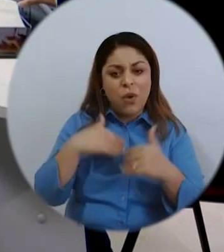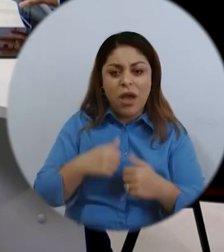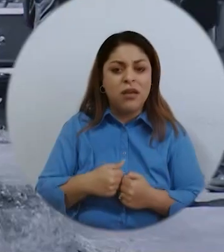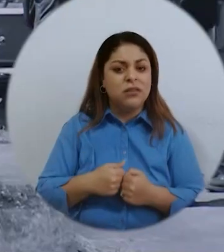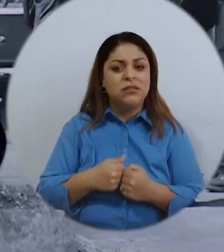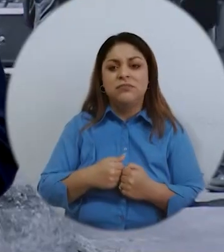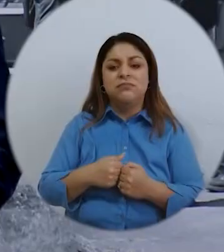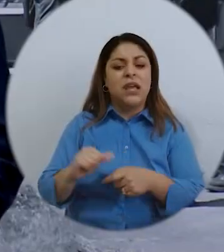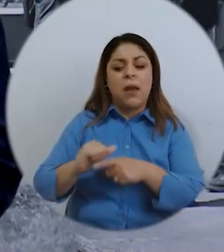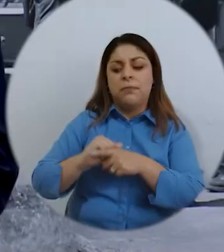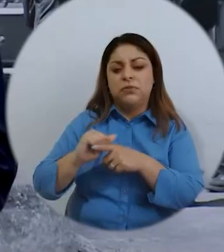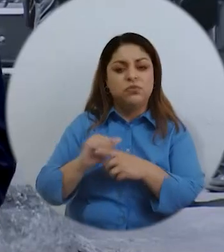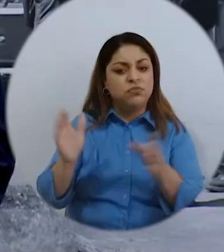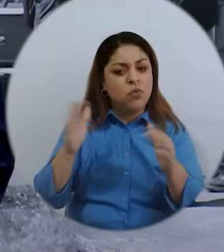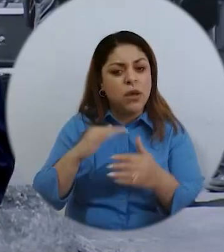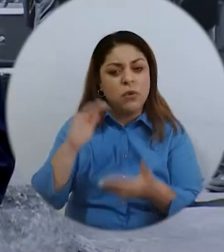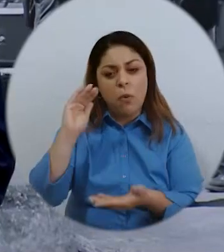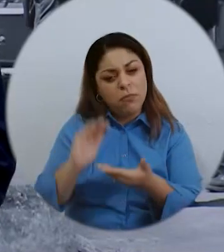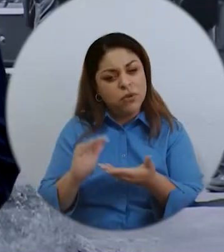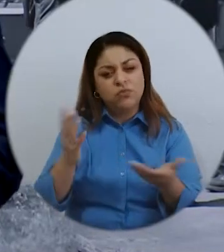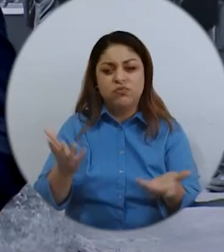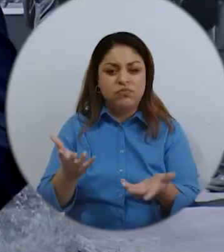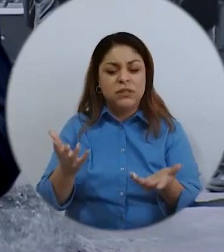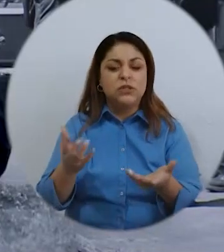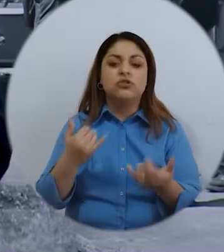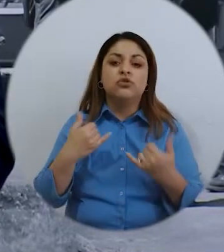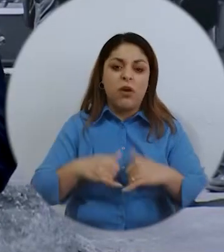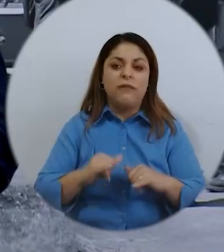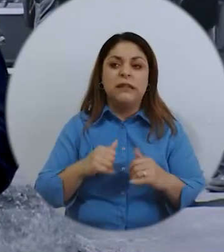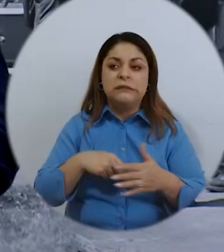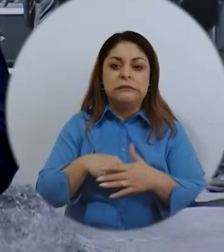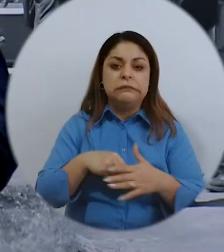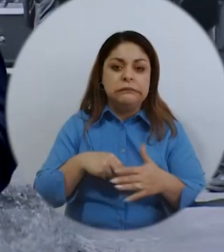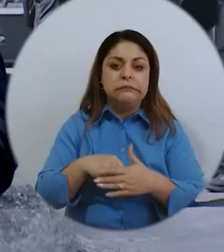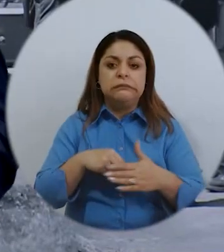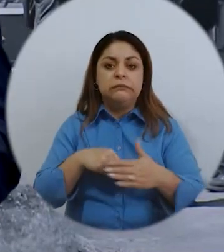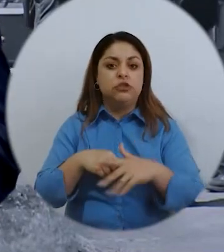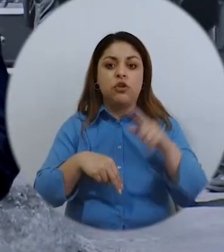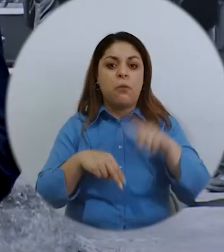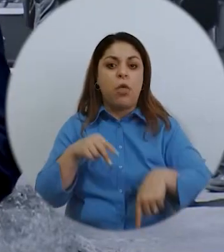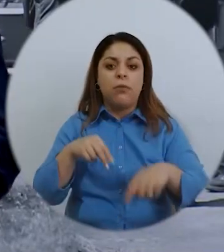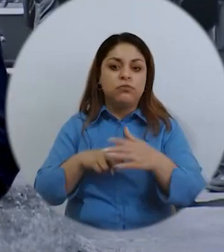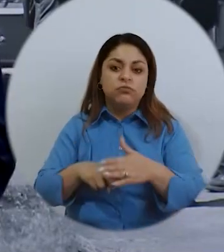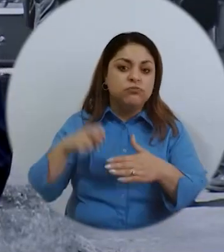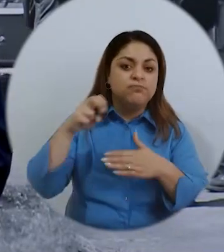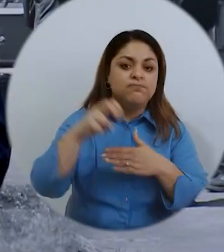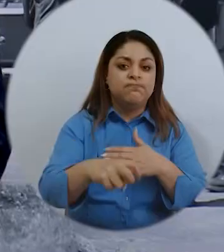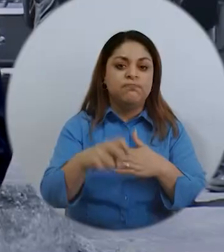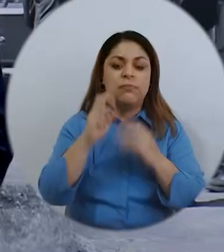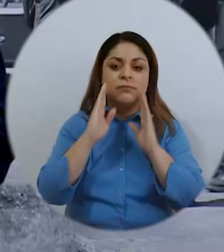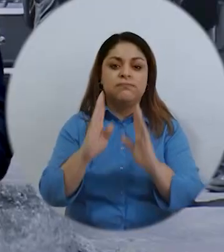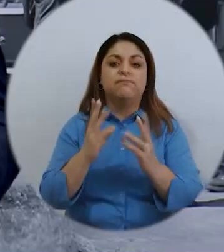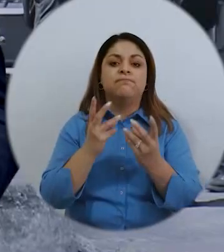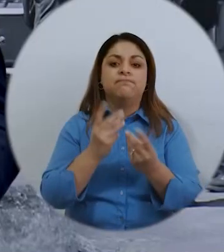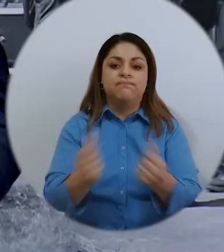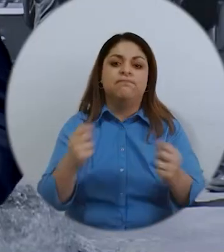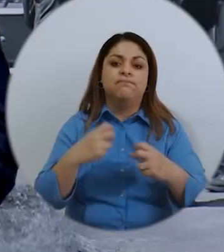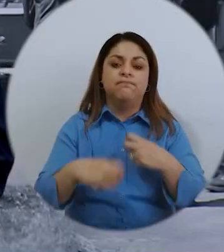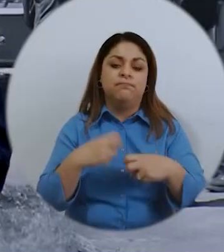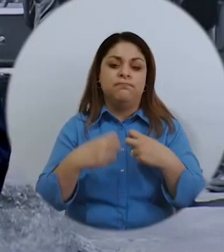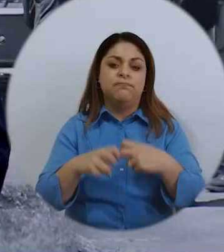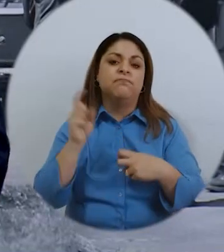capacidades institucionales reducidas, aún no nos permite dar ese salto a atender estas problemáticas como creeríamos que debemos